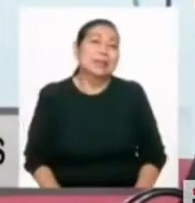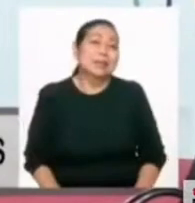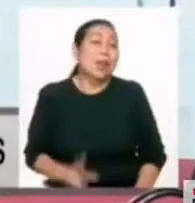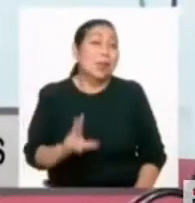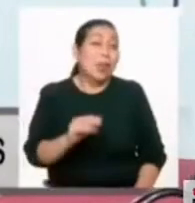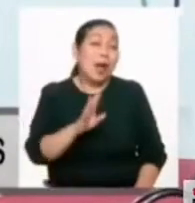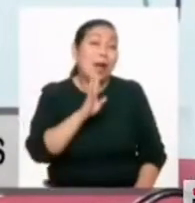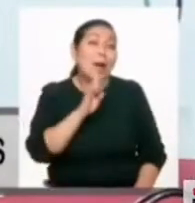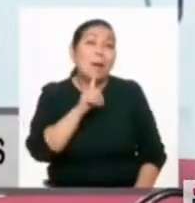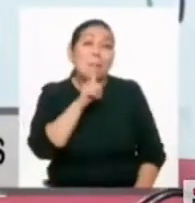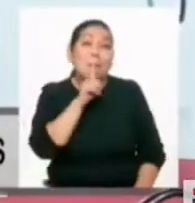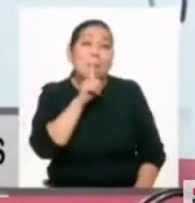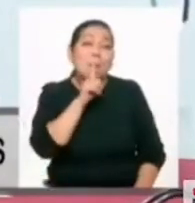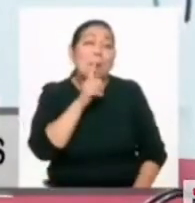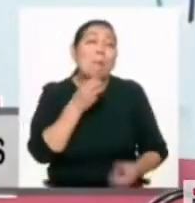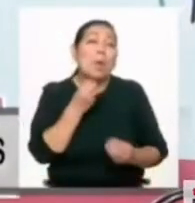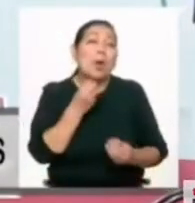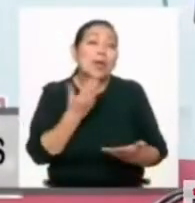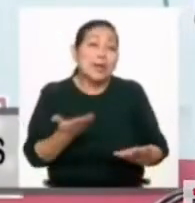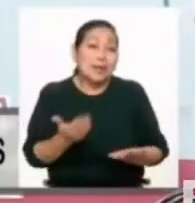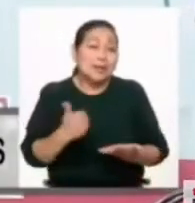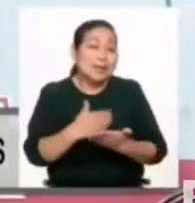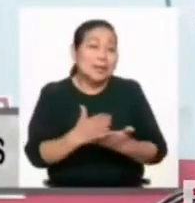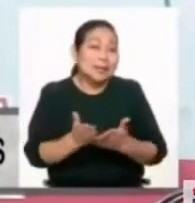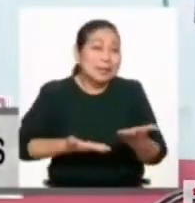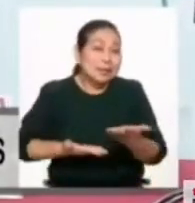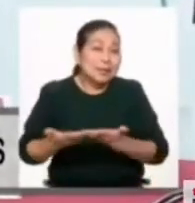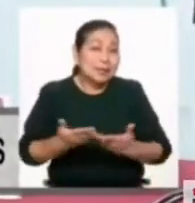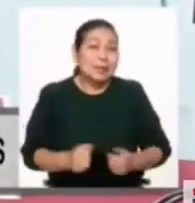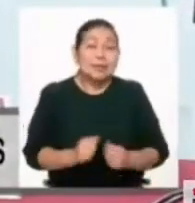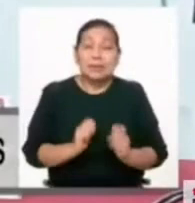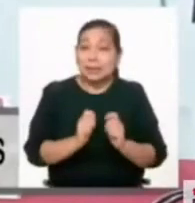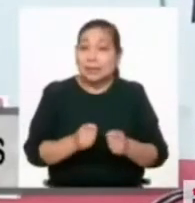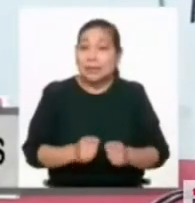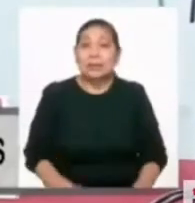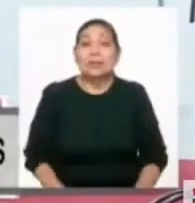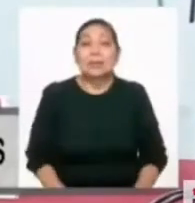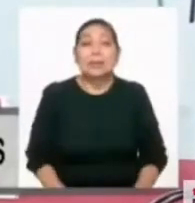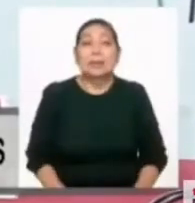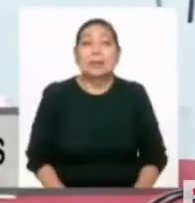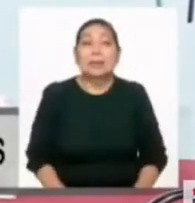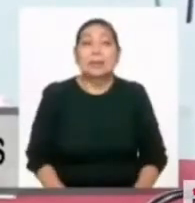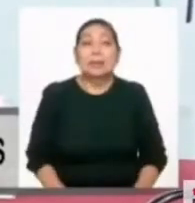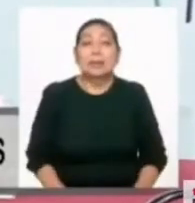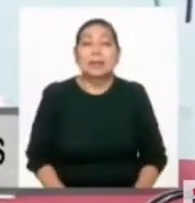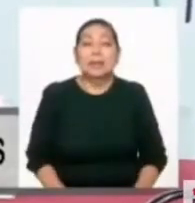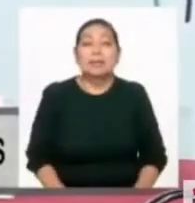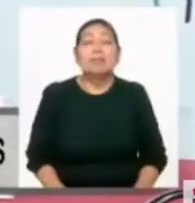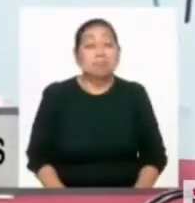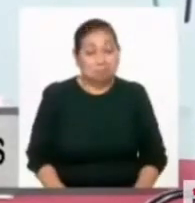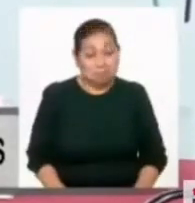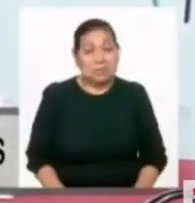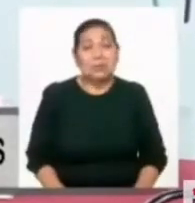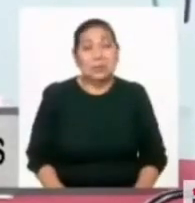que hablen de cómo se reparten el Ministerio de Transporte y si vas a ir que comiencen y se van a llevar a su mejor? Sí